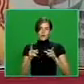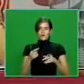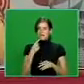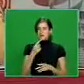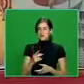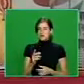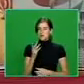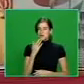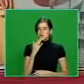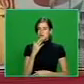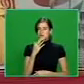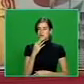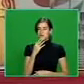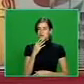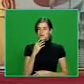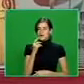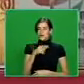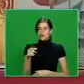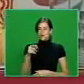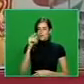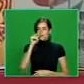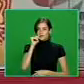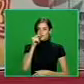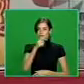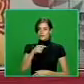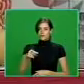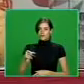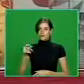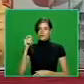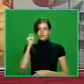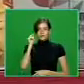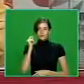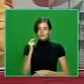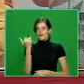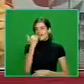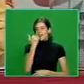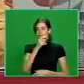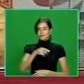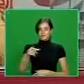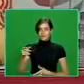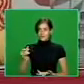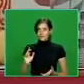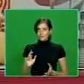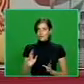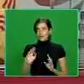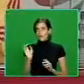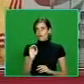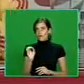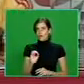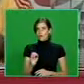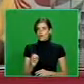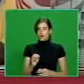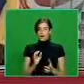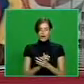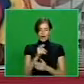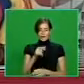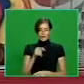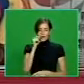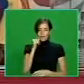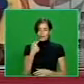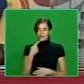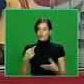saludo y digo queridos compatriotas y compatriotas y la gente se ríe pues o un compañero que dijo una